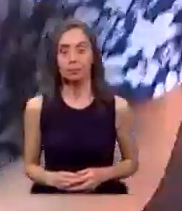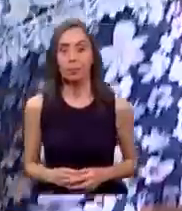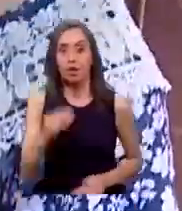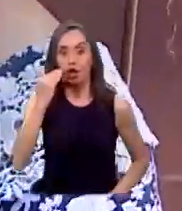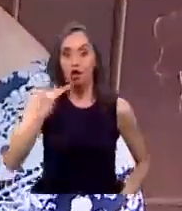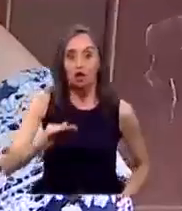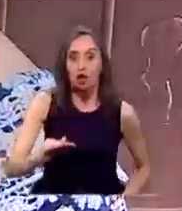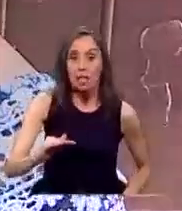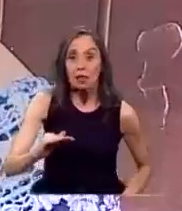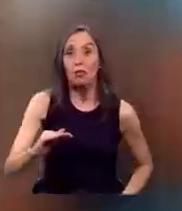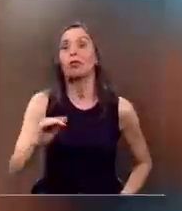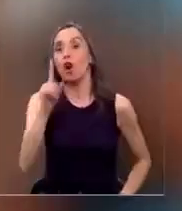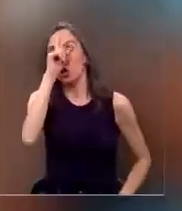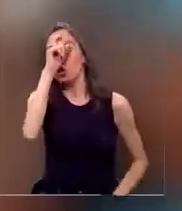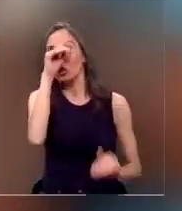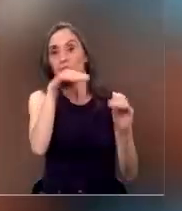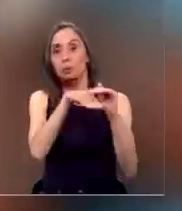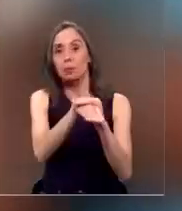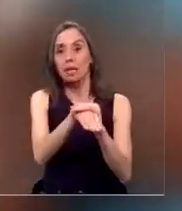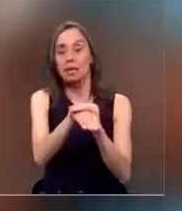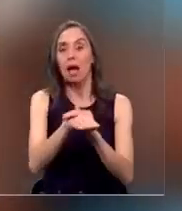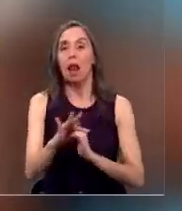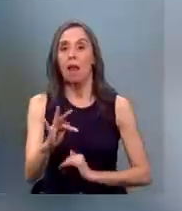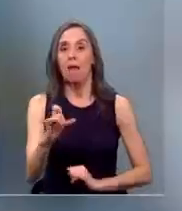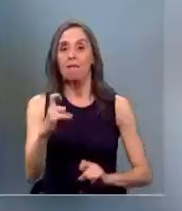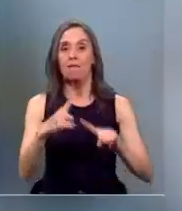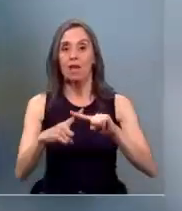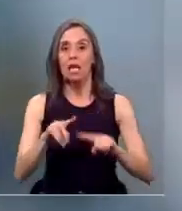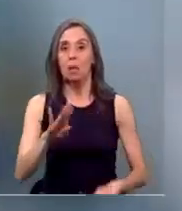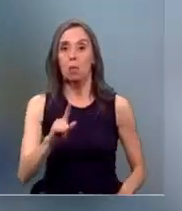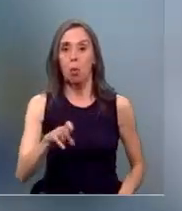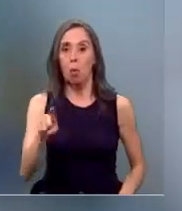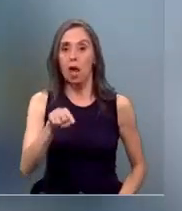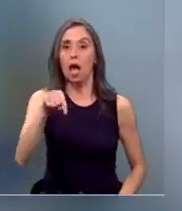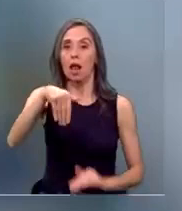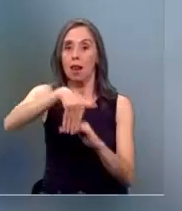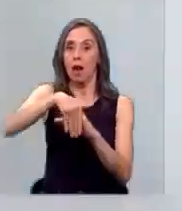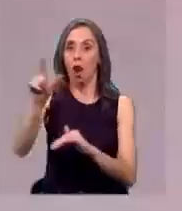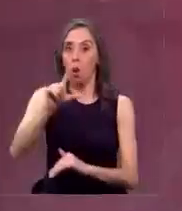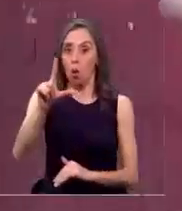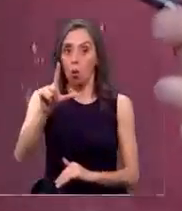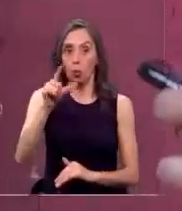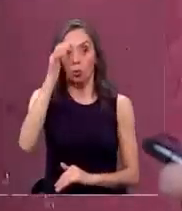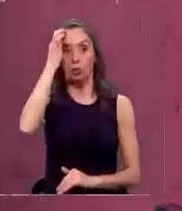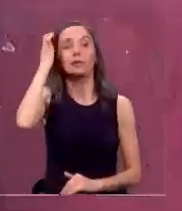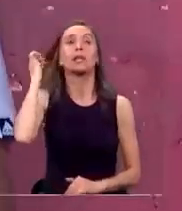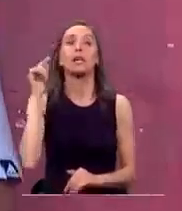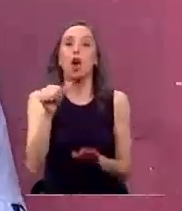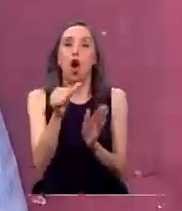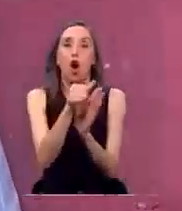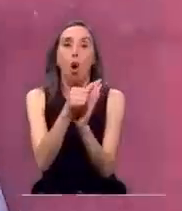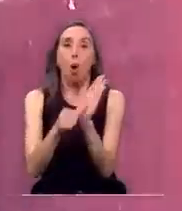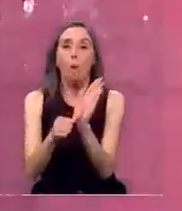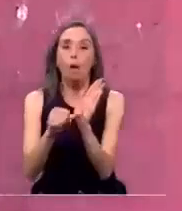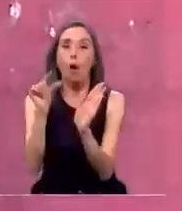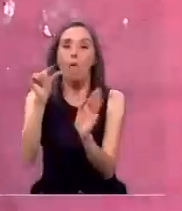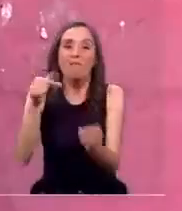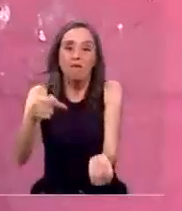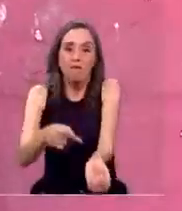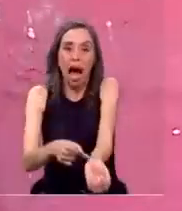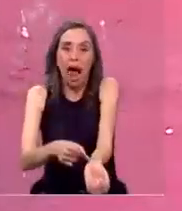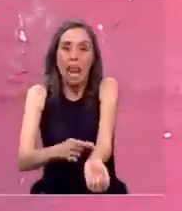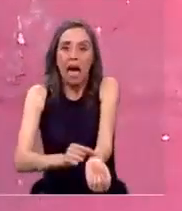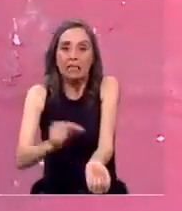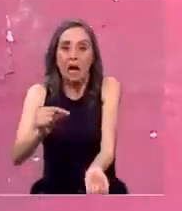El menor baleado se encuentra internado en el hospital Félix Bulnes la tarde de este lunes, intervenido para poder extraerle el proyectil.